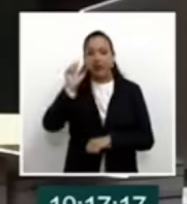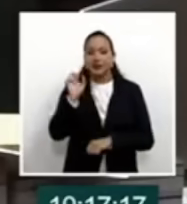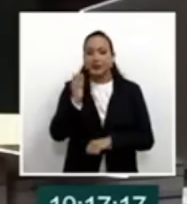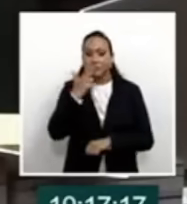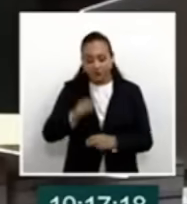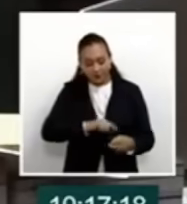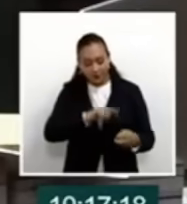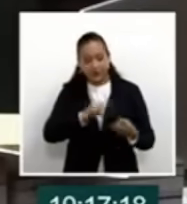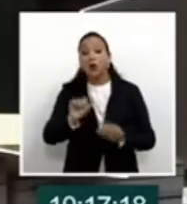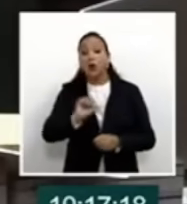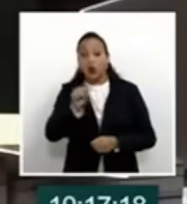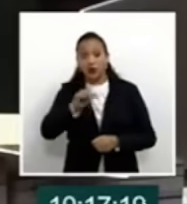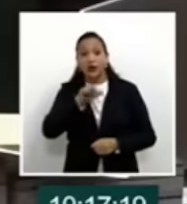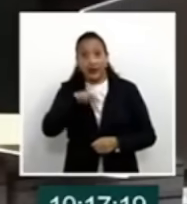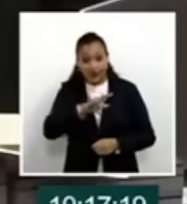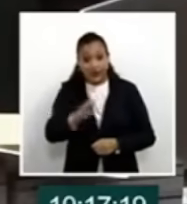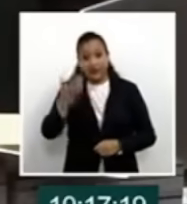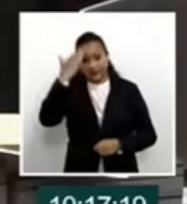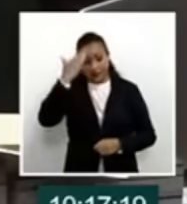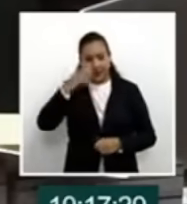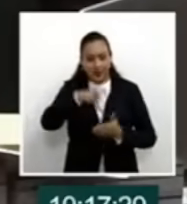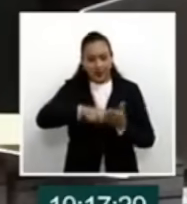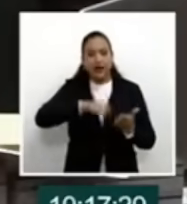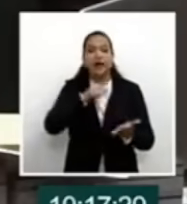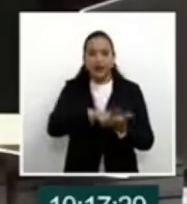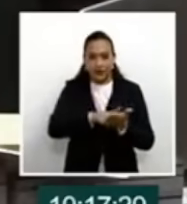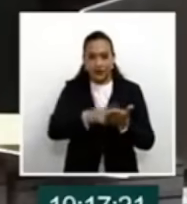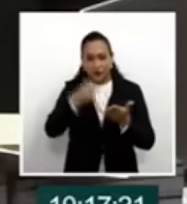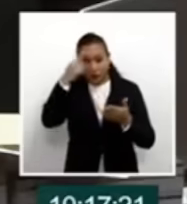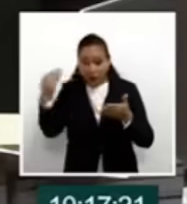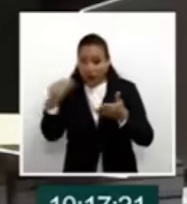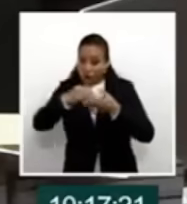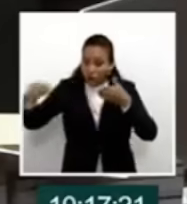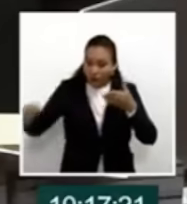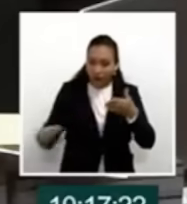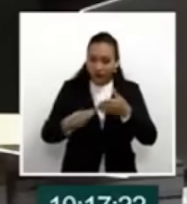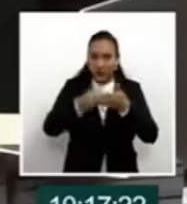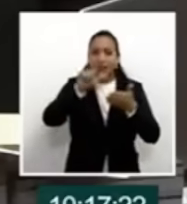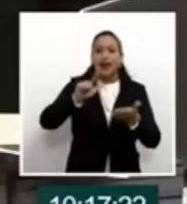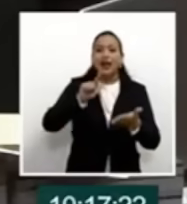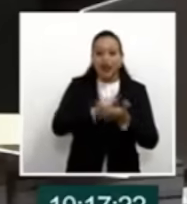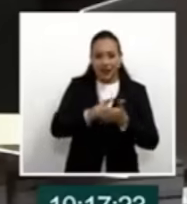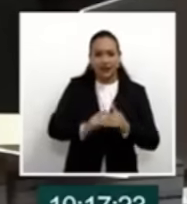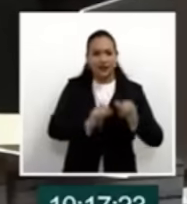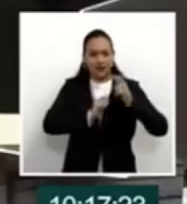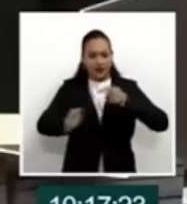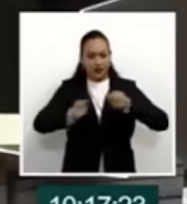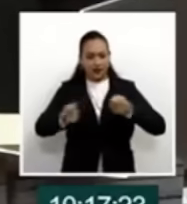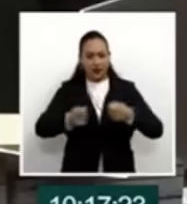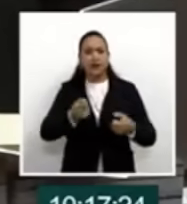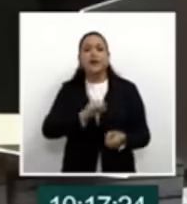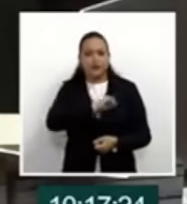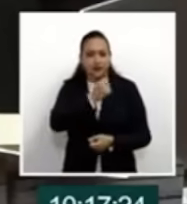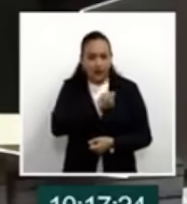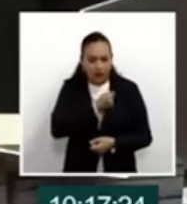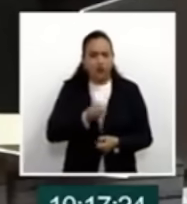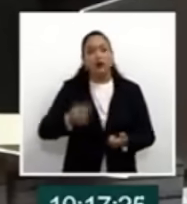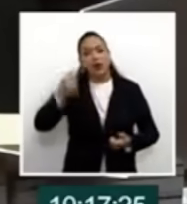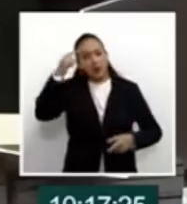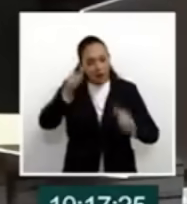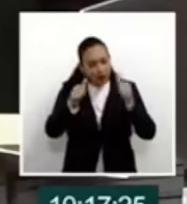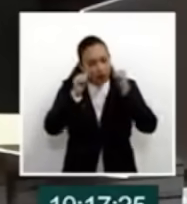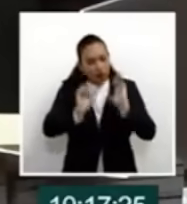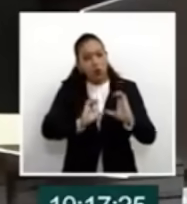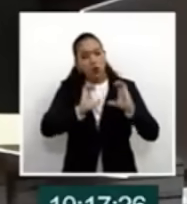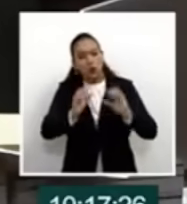con la salvedad anterior, se reconoce la validez de las reformas y adiciones a la Ley Estatal de Salud y la ley que regula la prestación de servicios para la